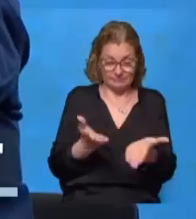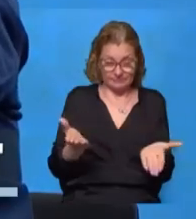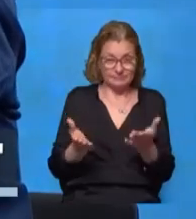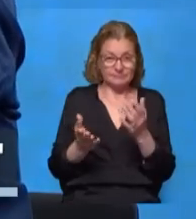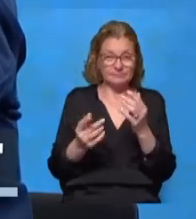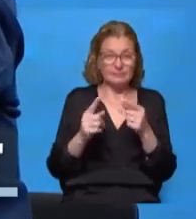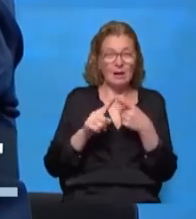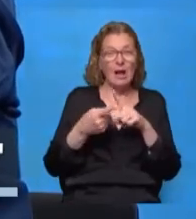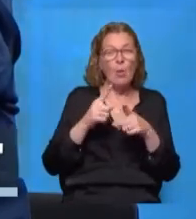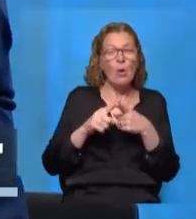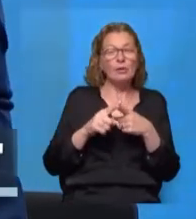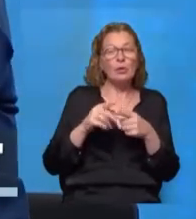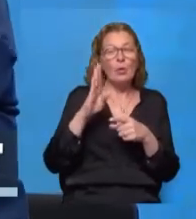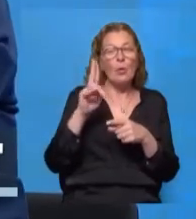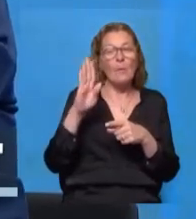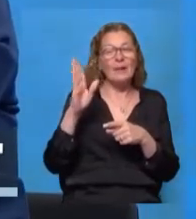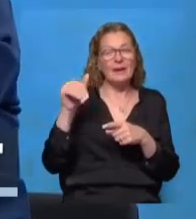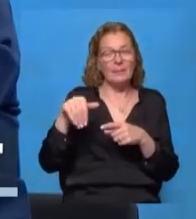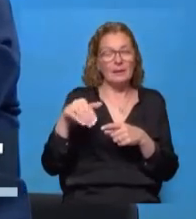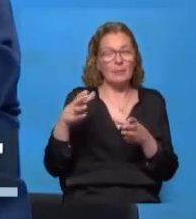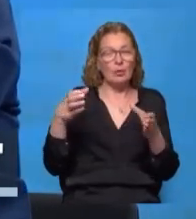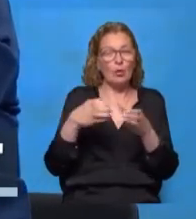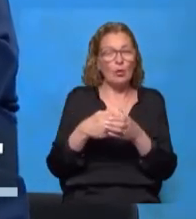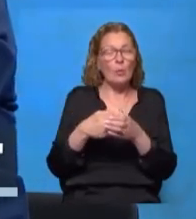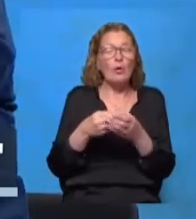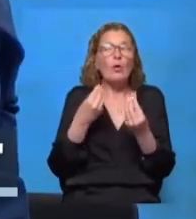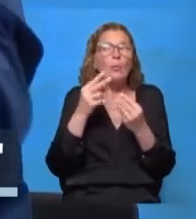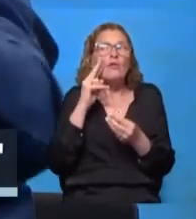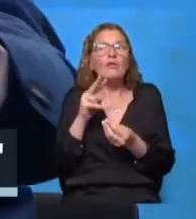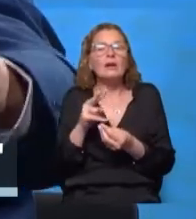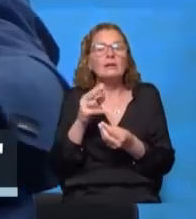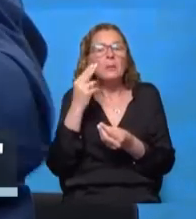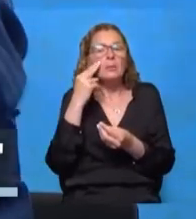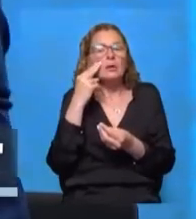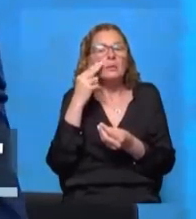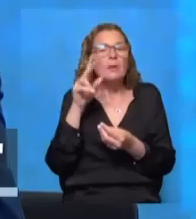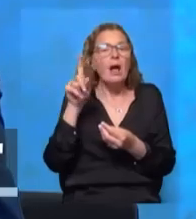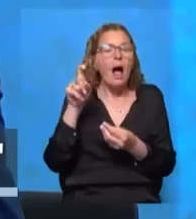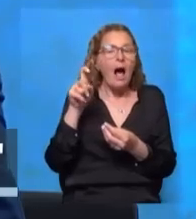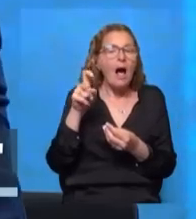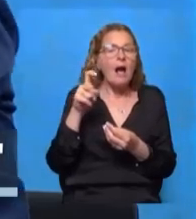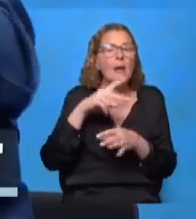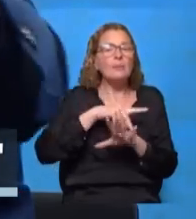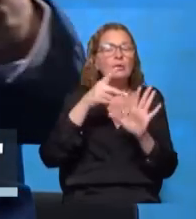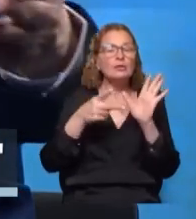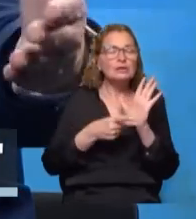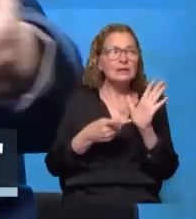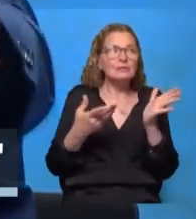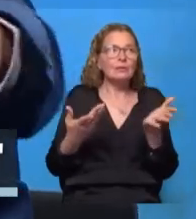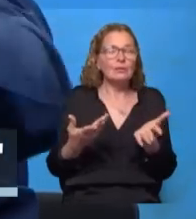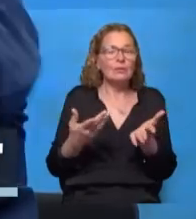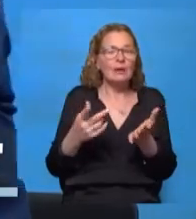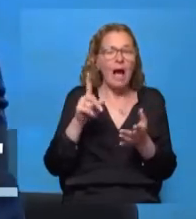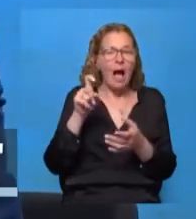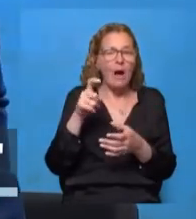mencionabas el acuerdo con upm cómo le van desde el movimiento desde el colectivo esta crisis hídrica el proyecto Neptuno el hecho que tuviera que salir